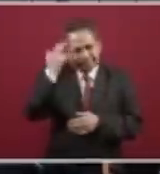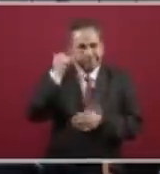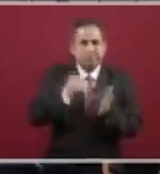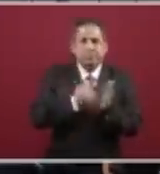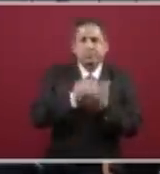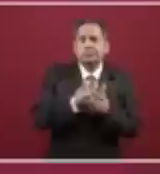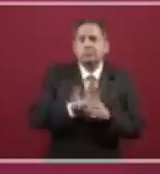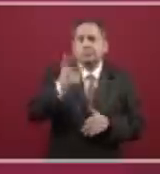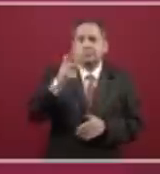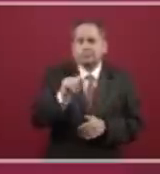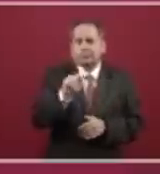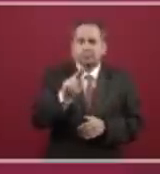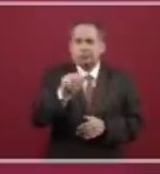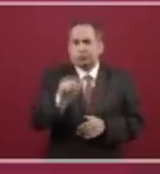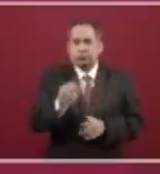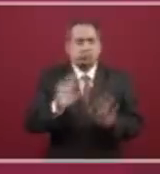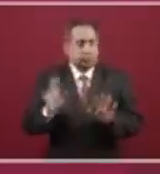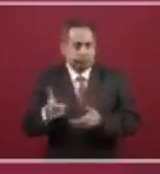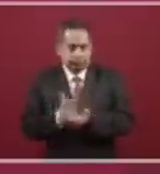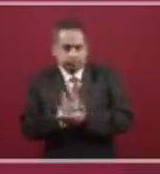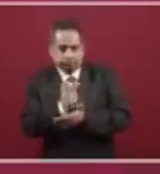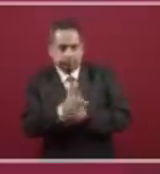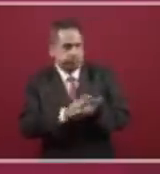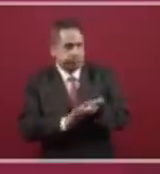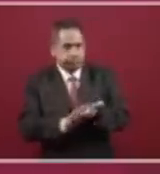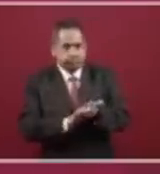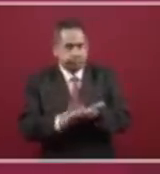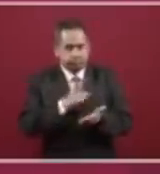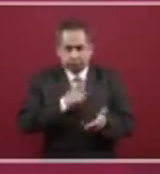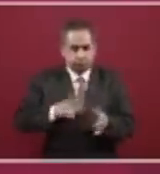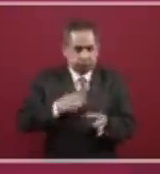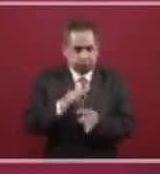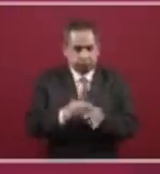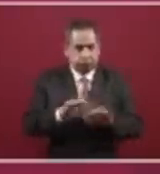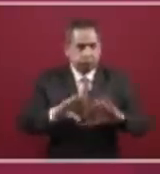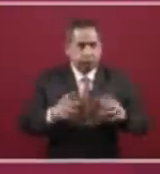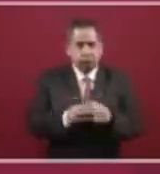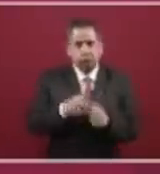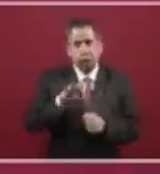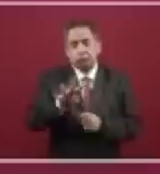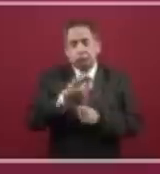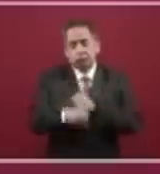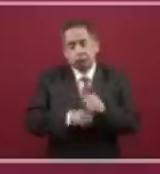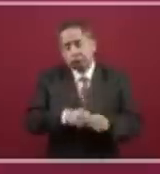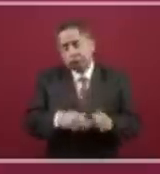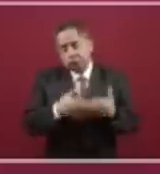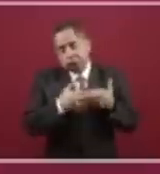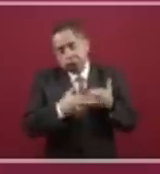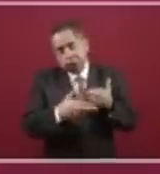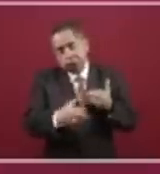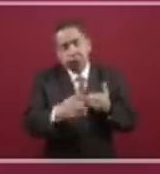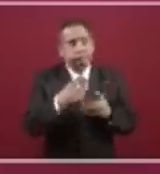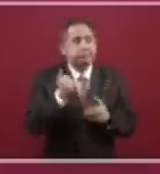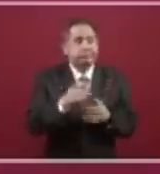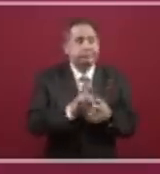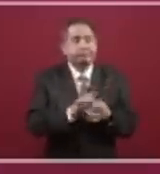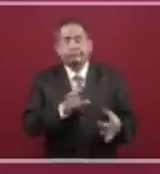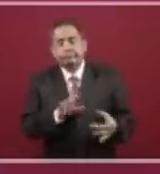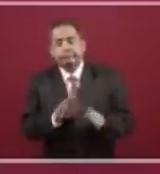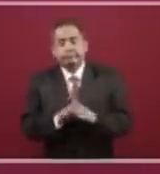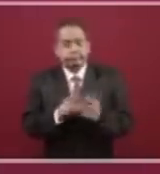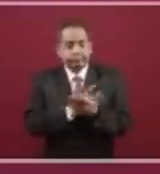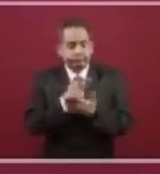para lograr el pago total deuda e intereses en 19 años así como la desvinculación del